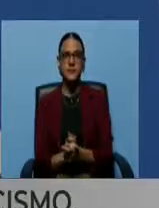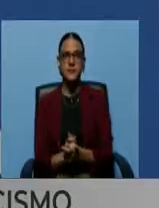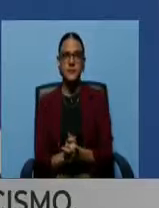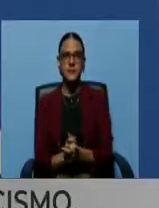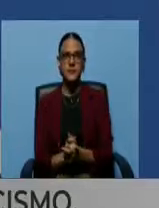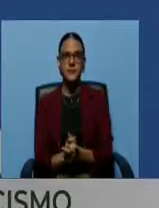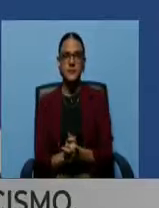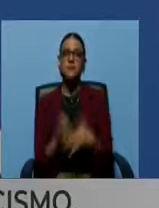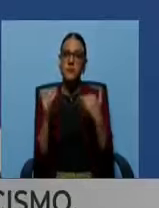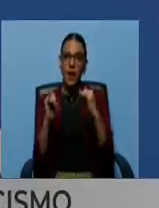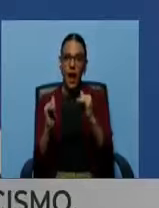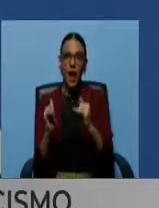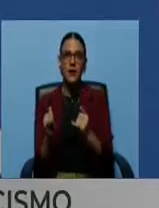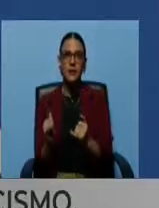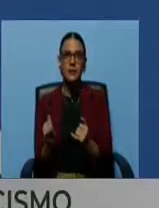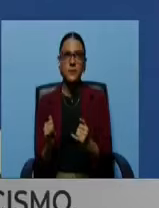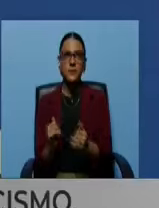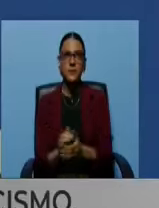hay